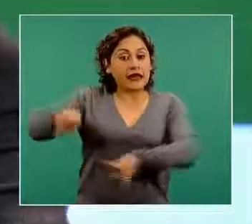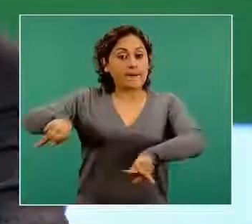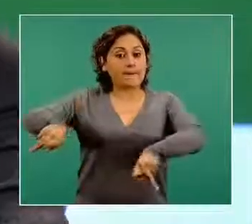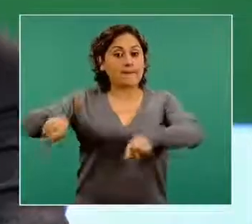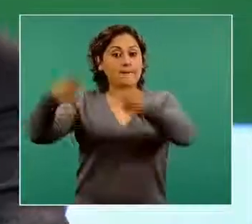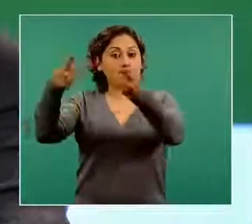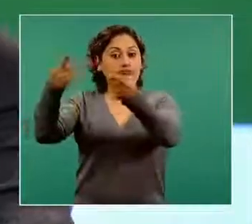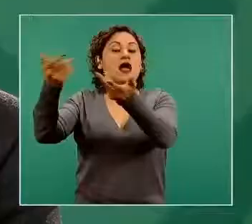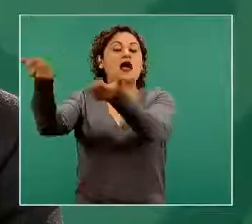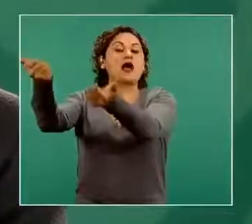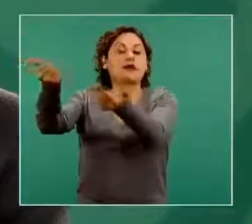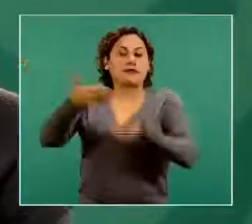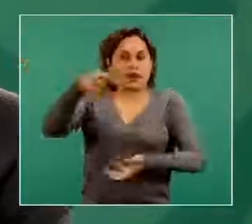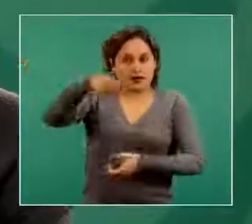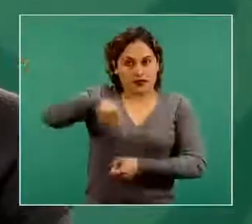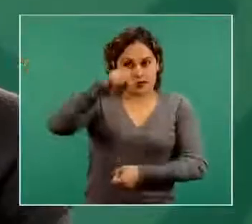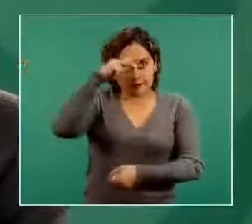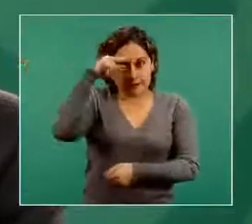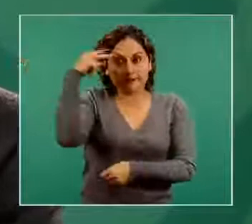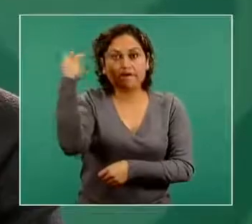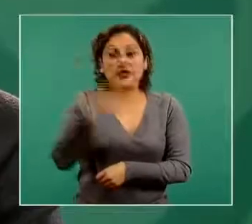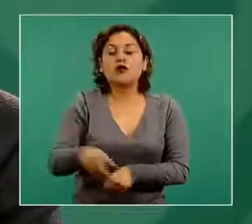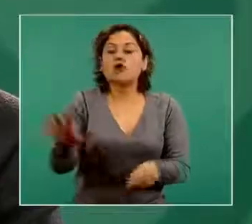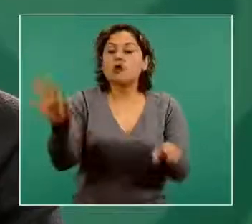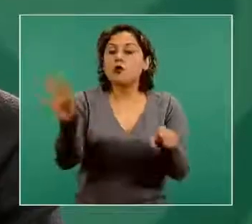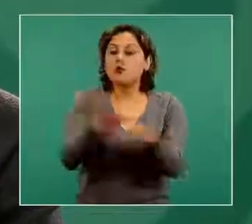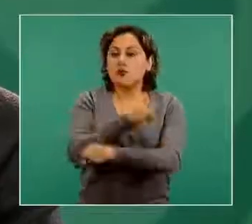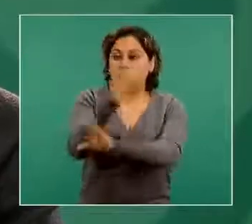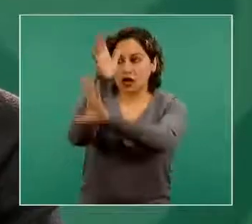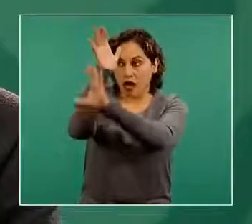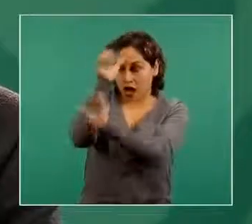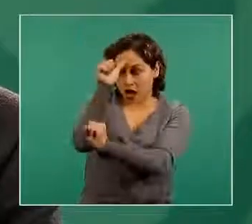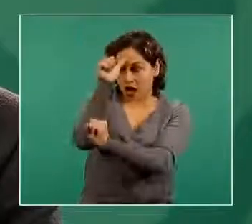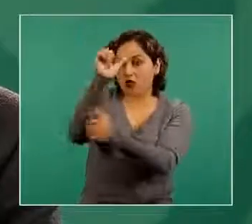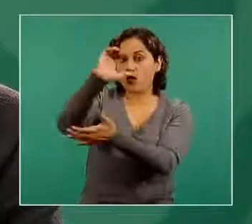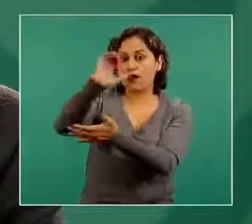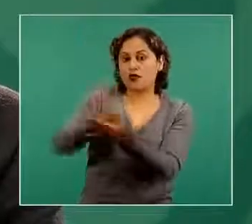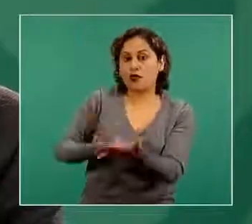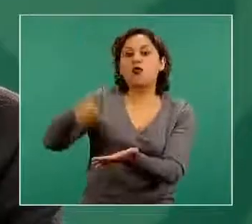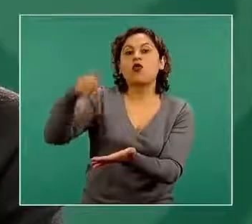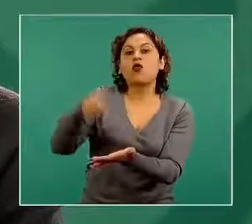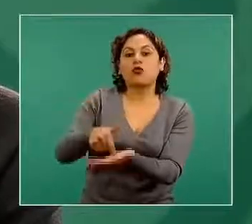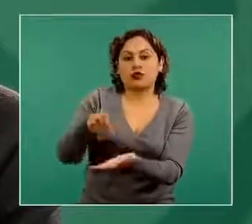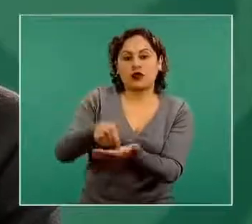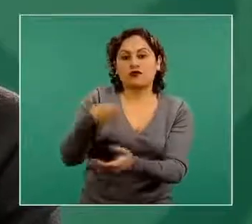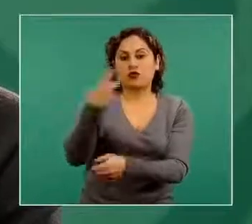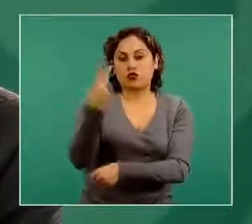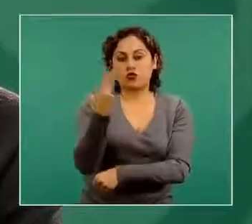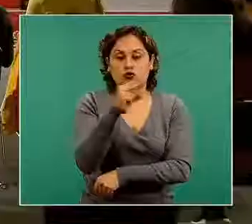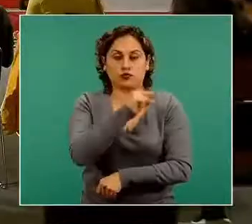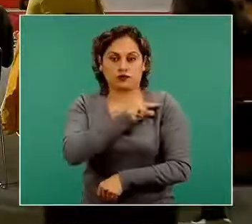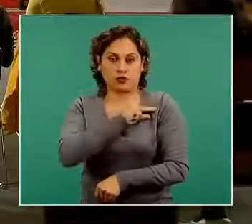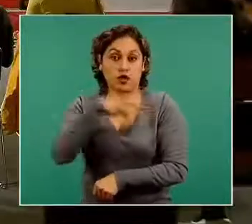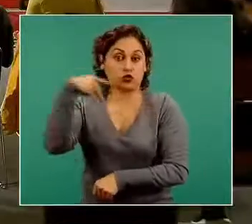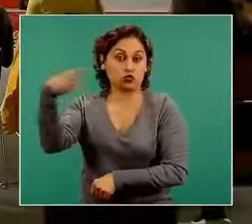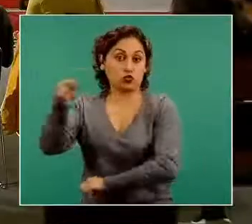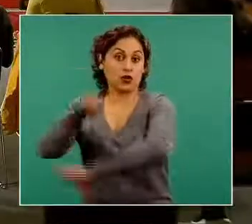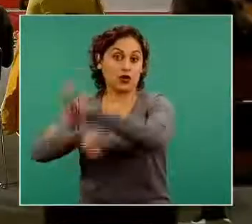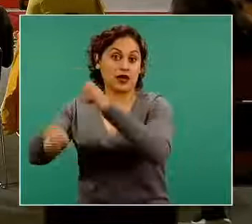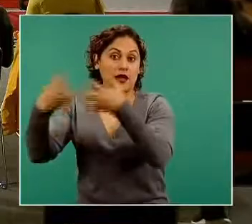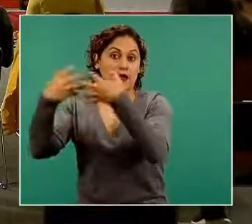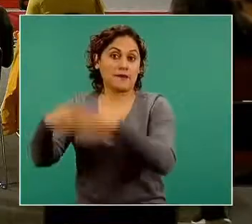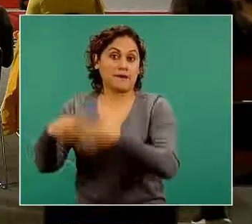caso a México, porque hay un convenio, un contrato entre 2 particulares que son esta compañía y